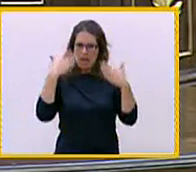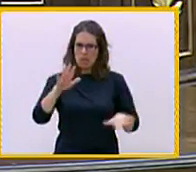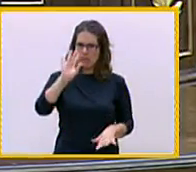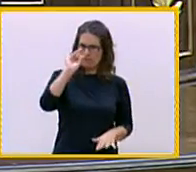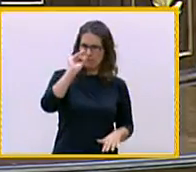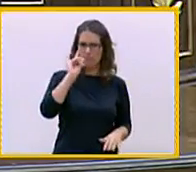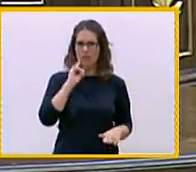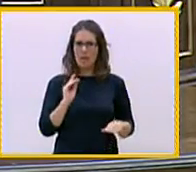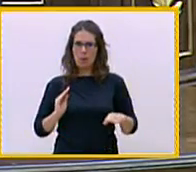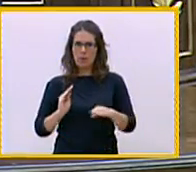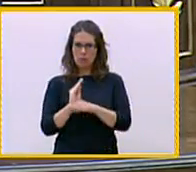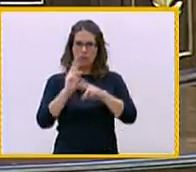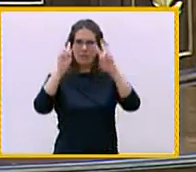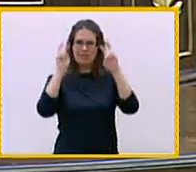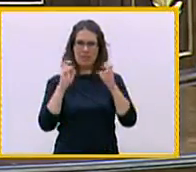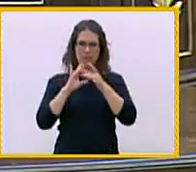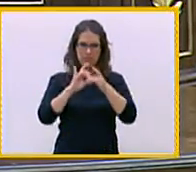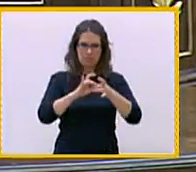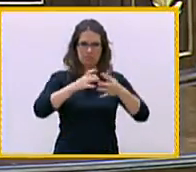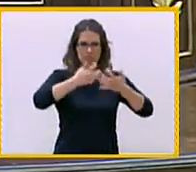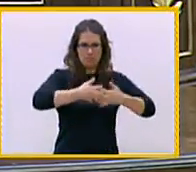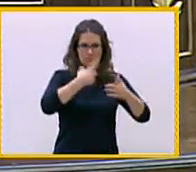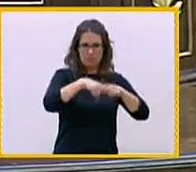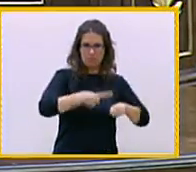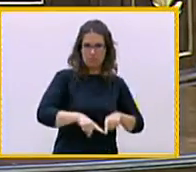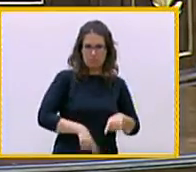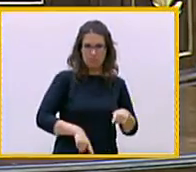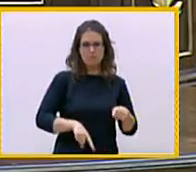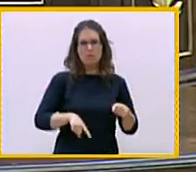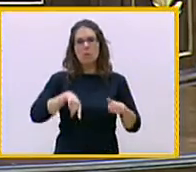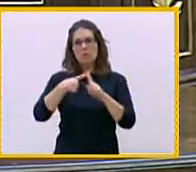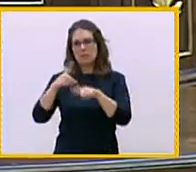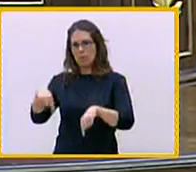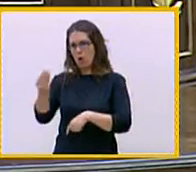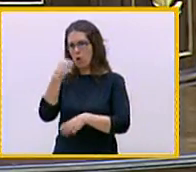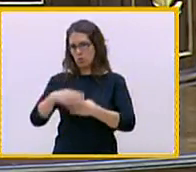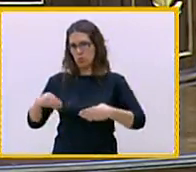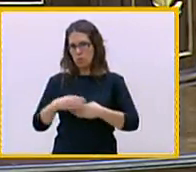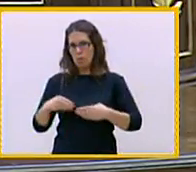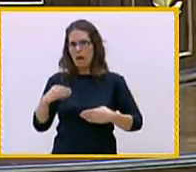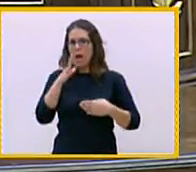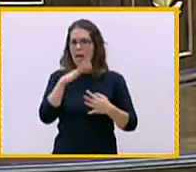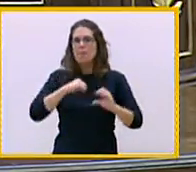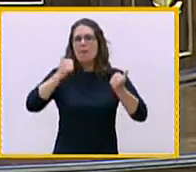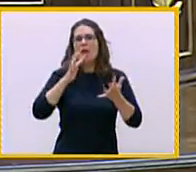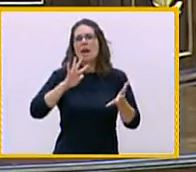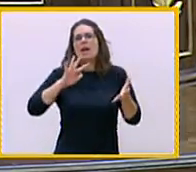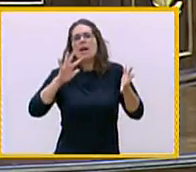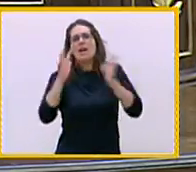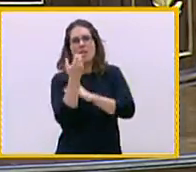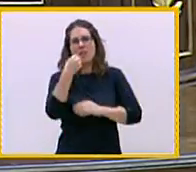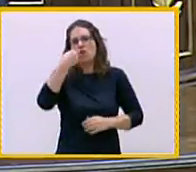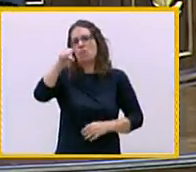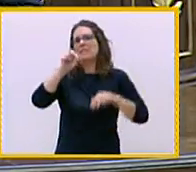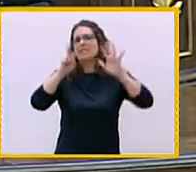en bienes de equipo como el consumo están registrando ya tasas de variación positivas del 0,7% y